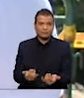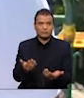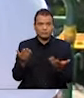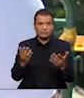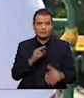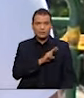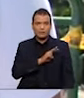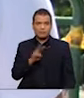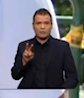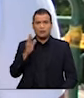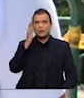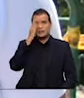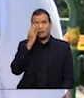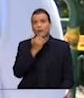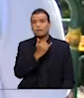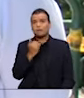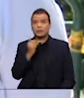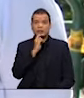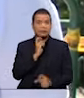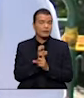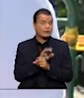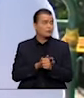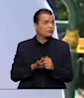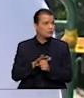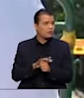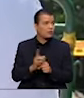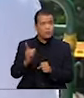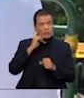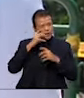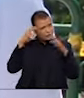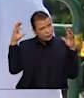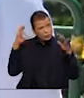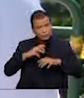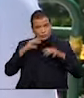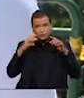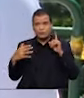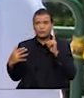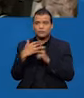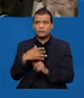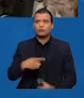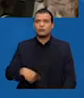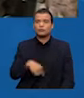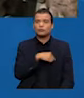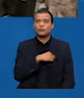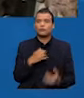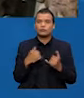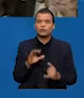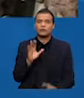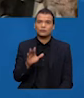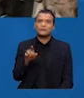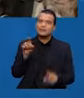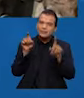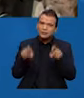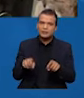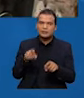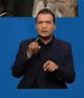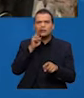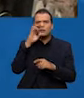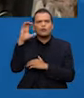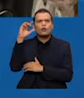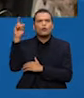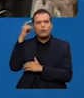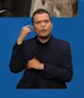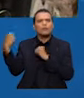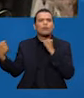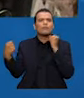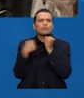Cauca es un departamento muy afectado por la ola invernal y esperamos el apoyo contundente del gobierno nacional para nosotros